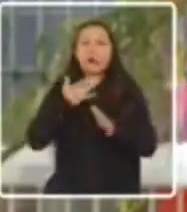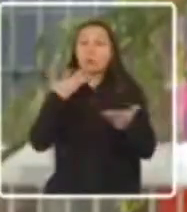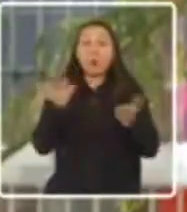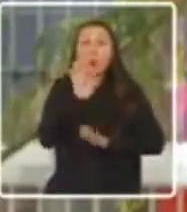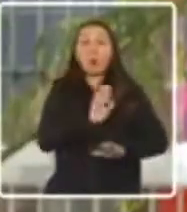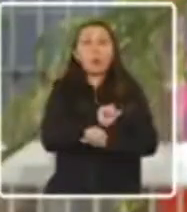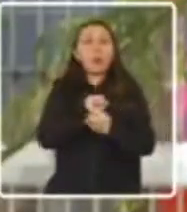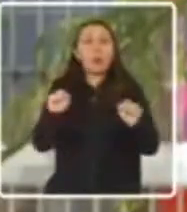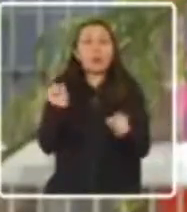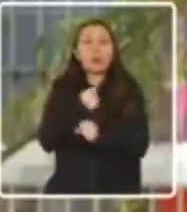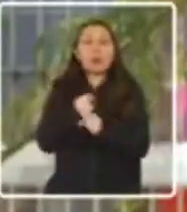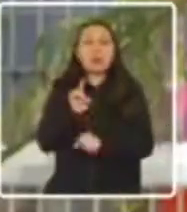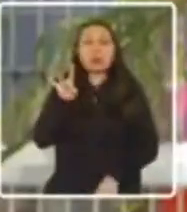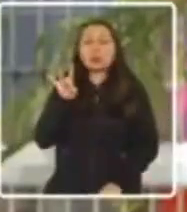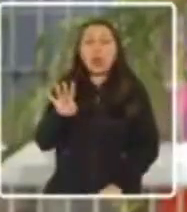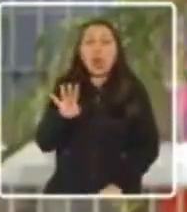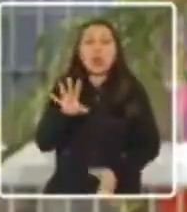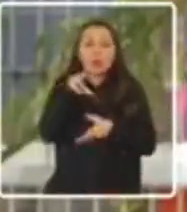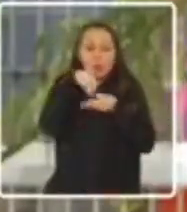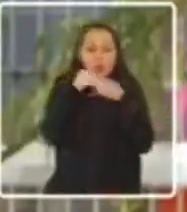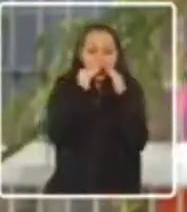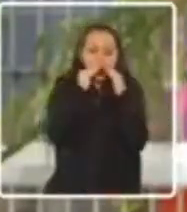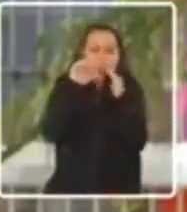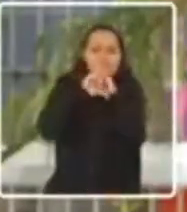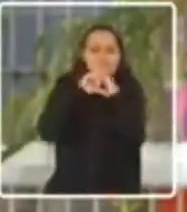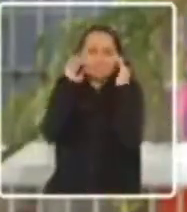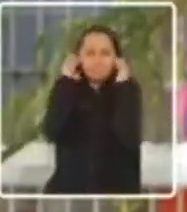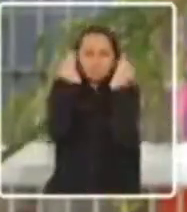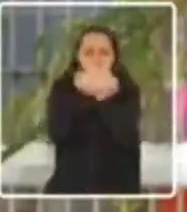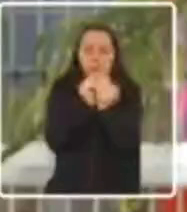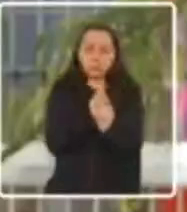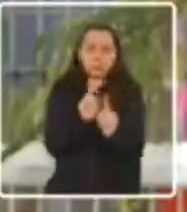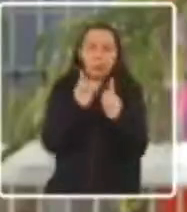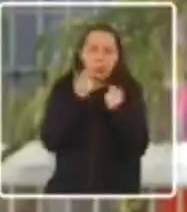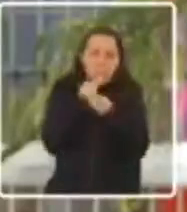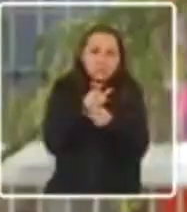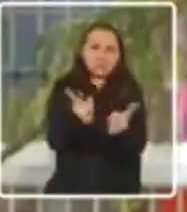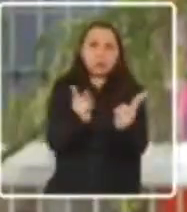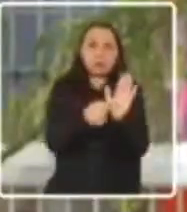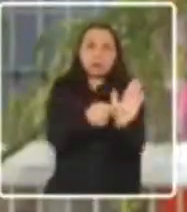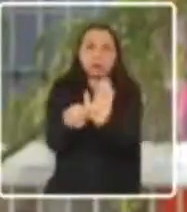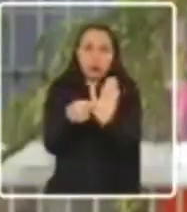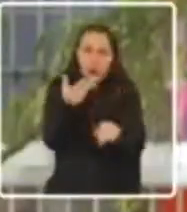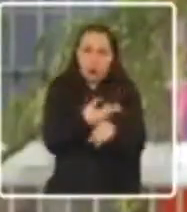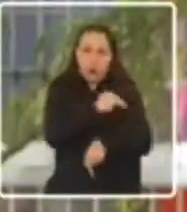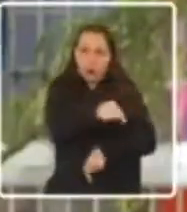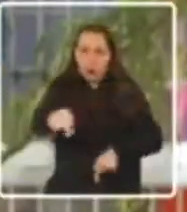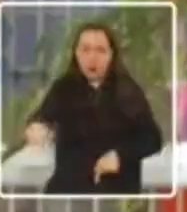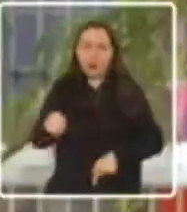los cuidados no puede ser una tarea que esté solamente al interior de las casas y escondida al interior de las casas. Tenemos que sacarla a los espacios públicos.